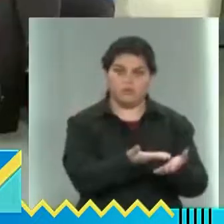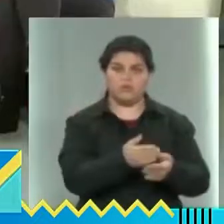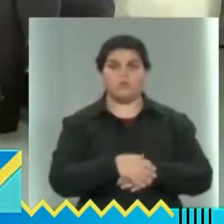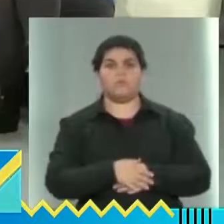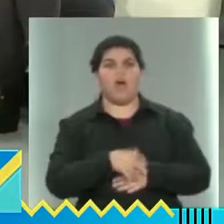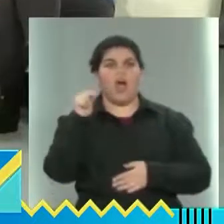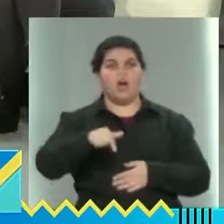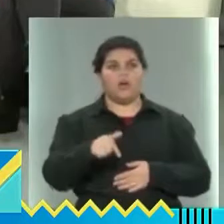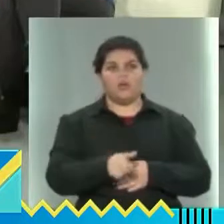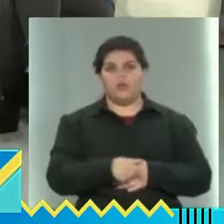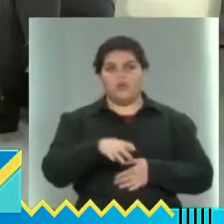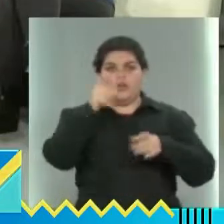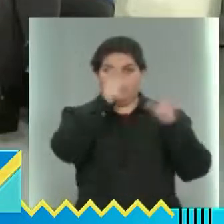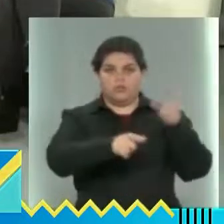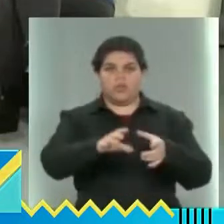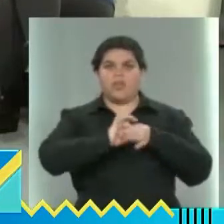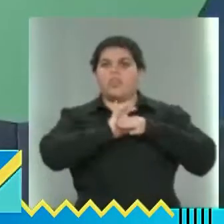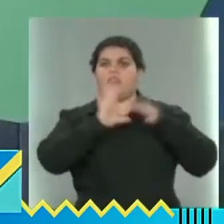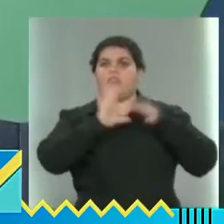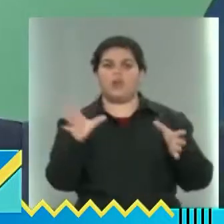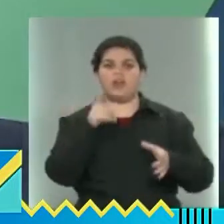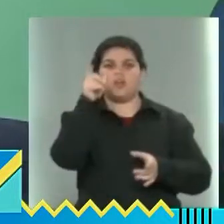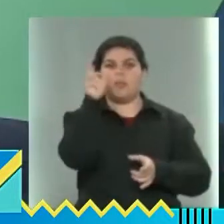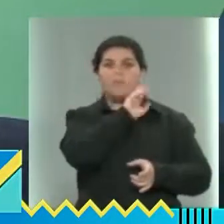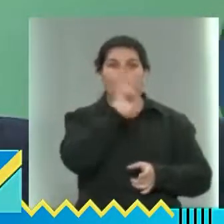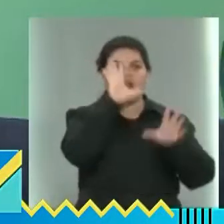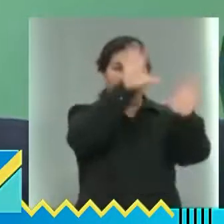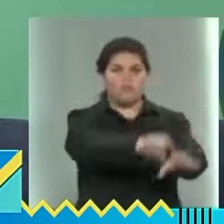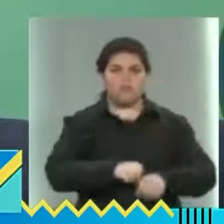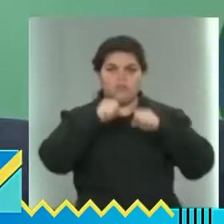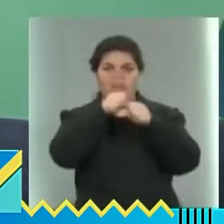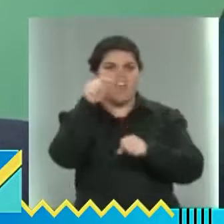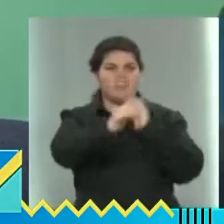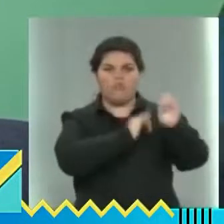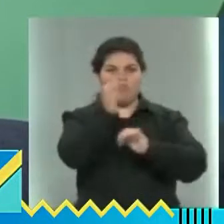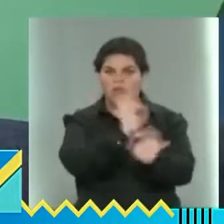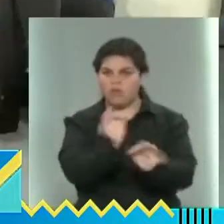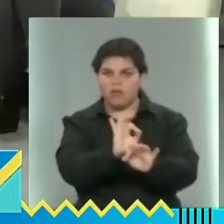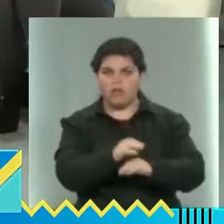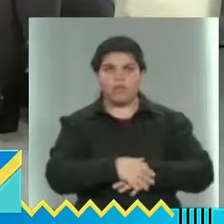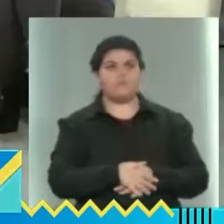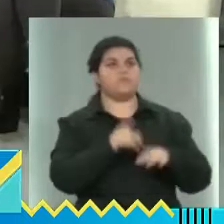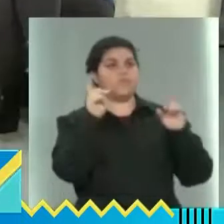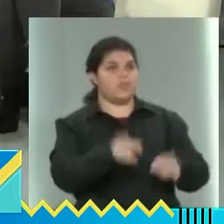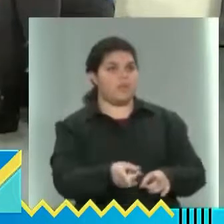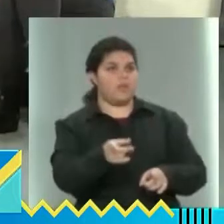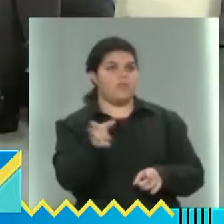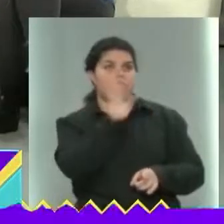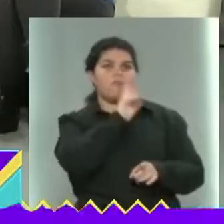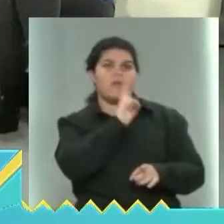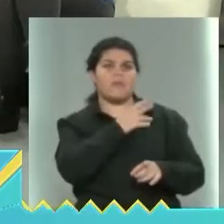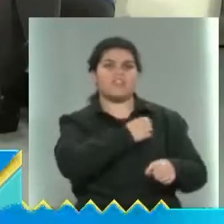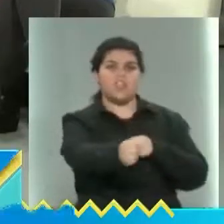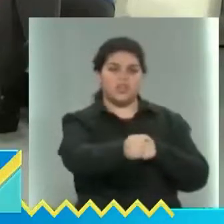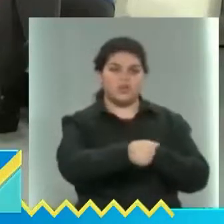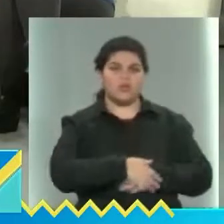de nuestras mujeres desaparecidas en democracia, que son captadas por las redes de trata. O sea, Logramos femicidio. el tema del femicidio,